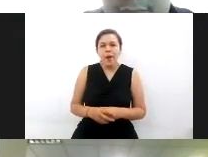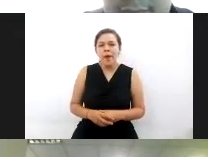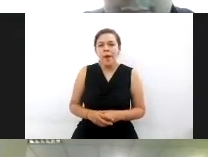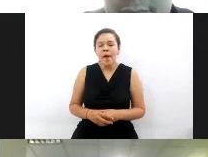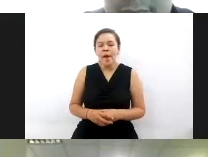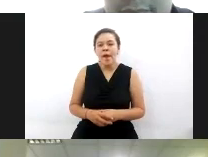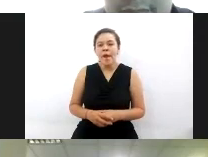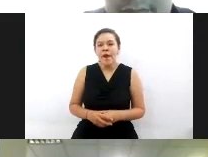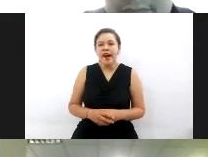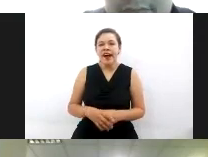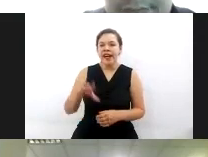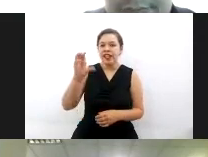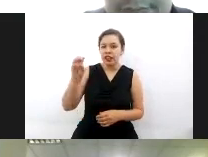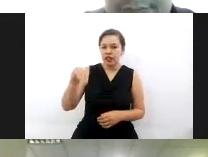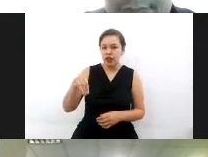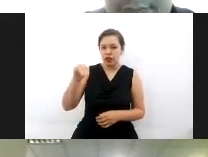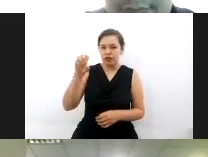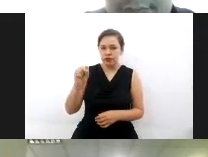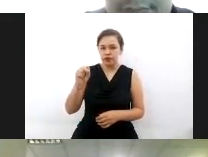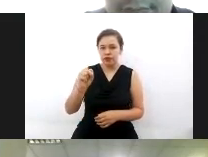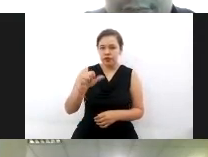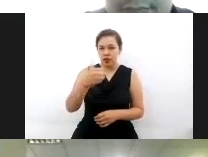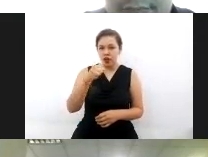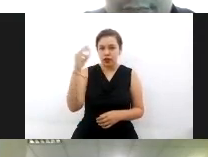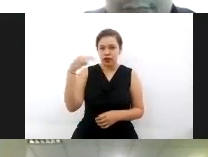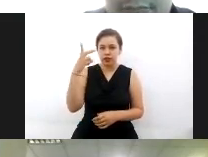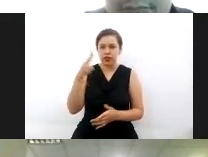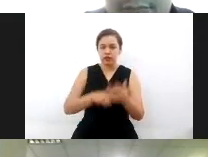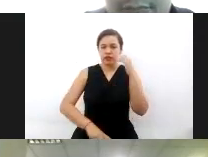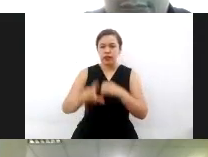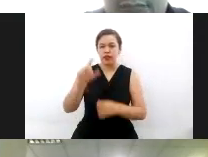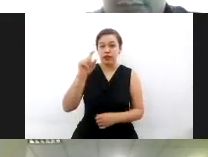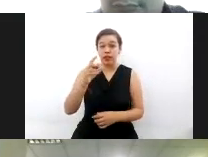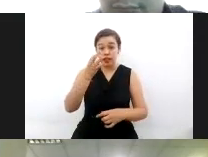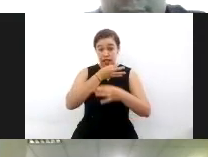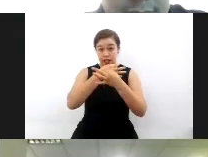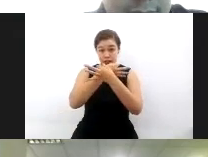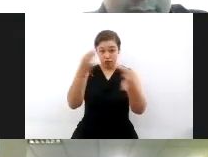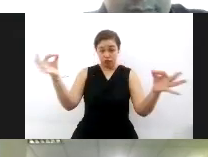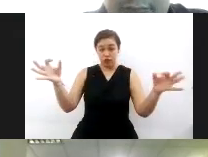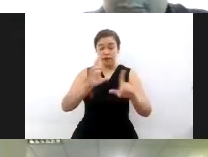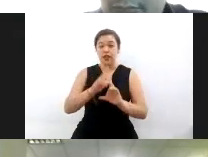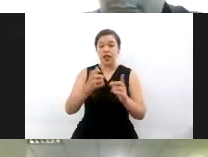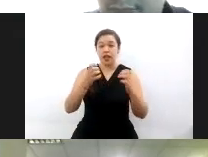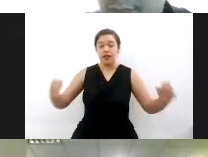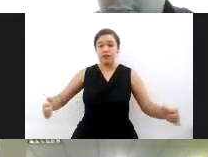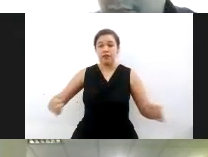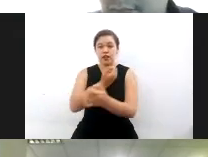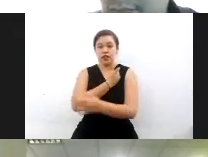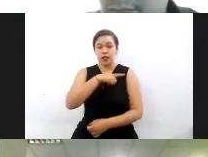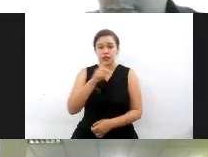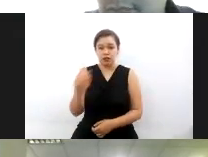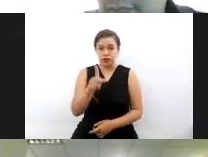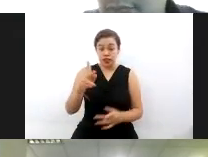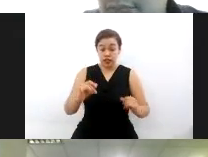ver que la Organización Mundial de la Salud, el día 11 de marzo del 2020, del año pasado, declara como emergencia de salud pública y de importancia internacional